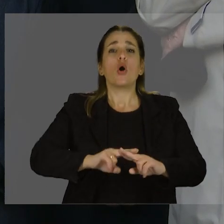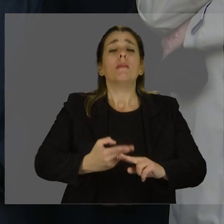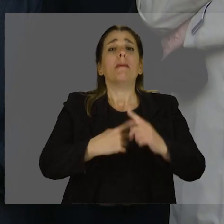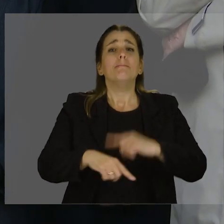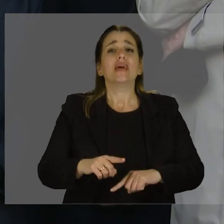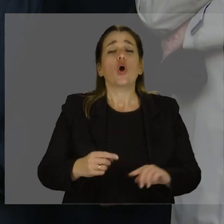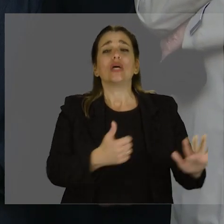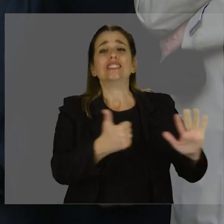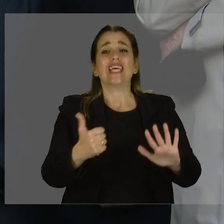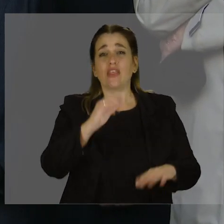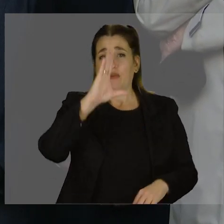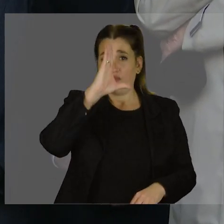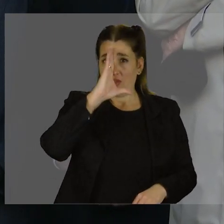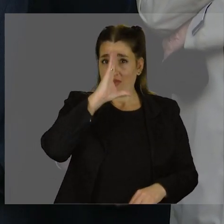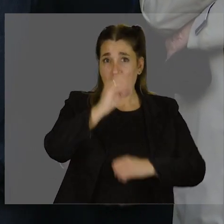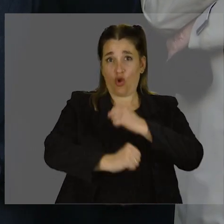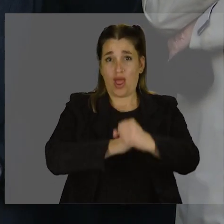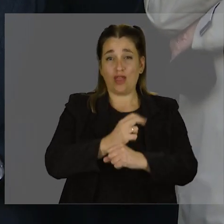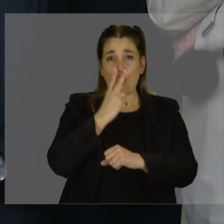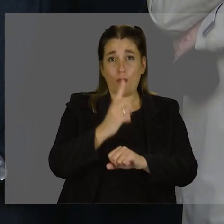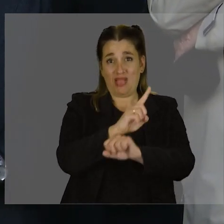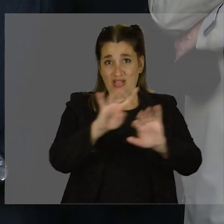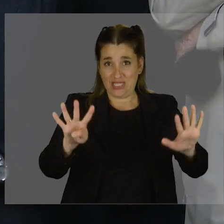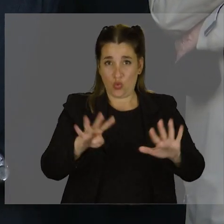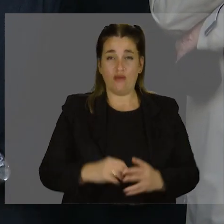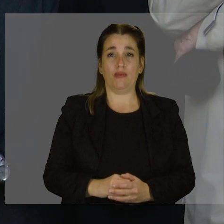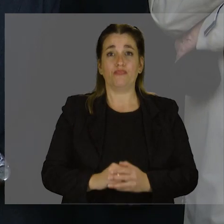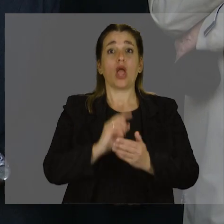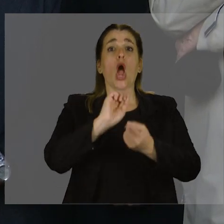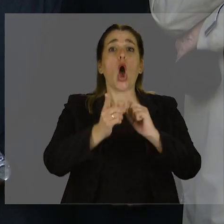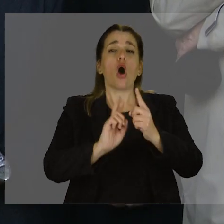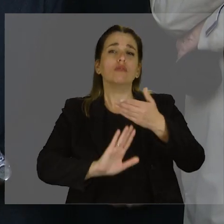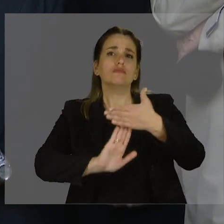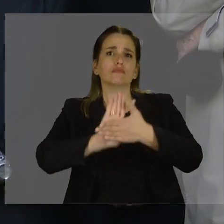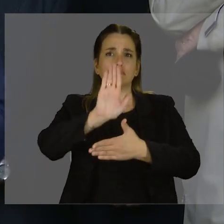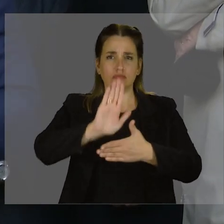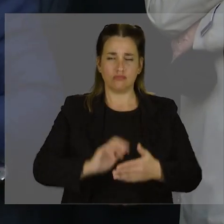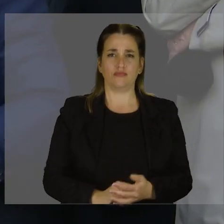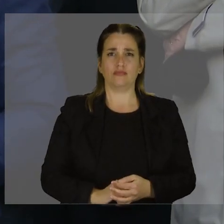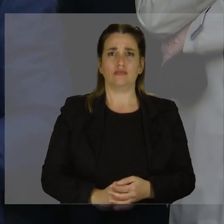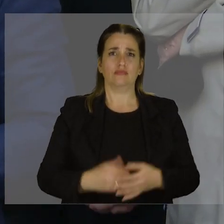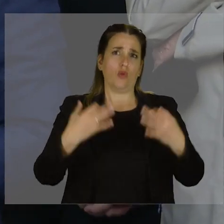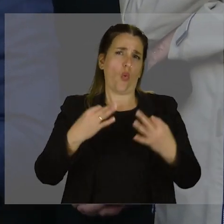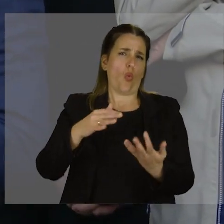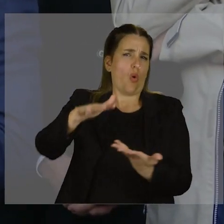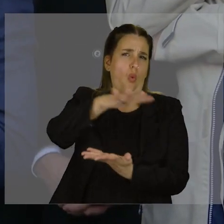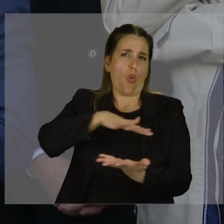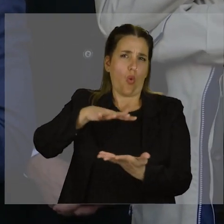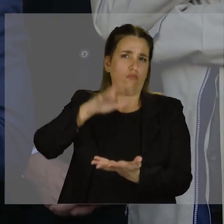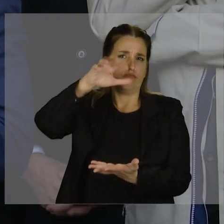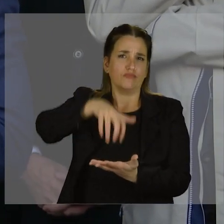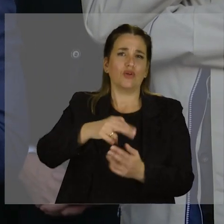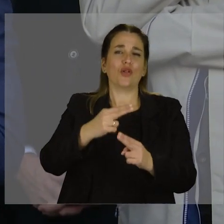El 6 de febrero del 2019, a las 11 de la mañana, en un